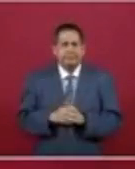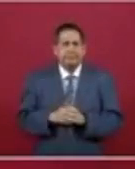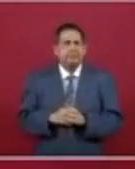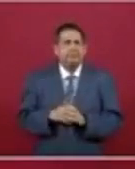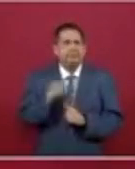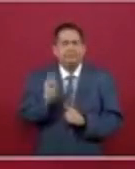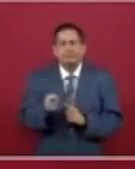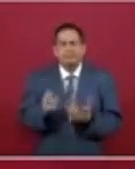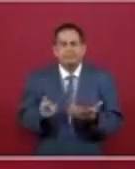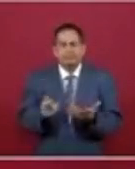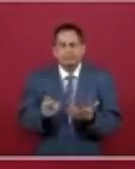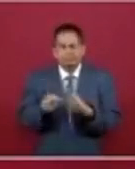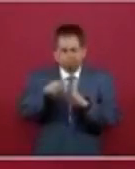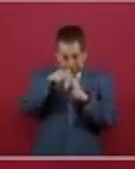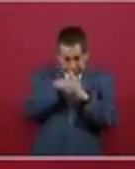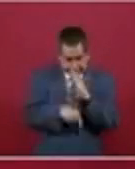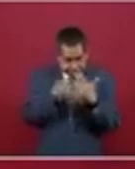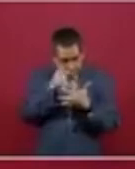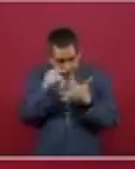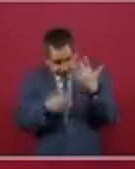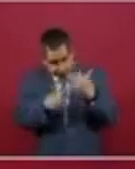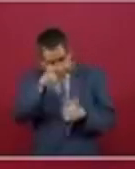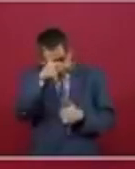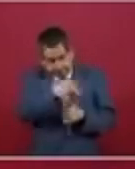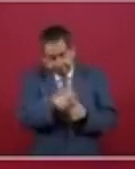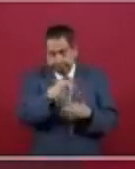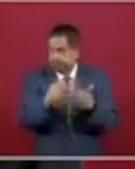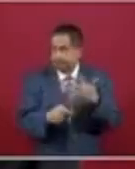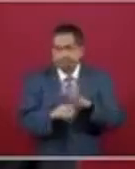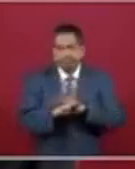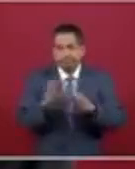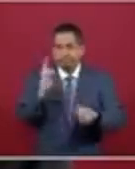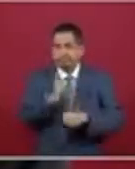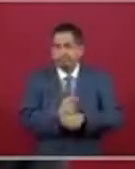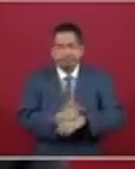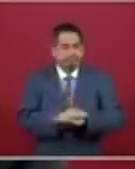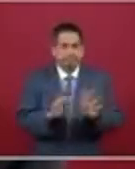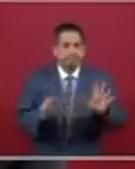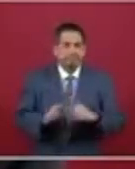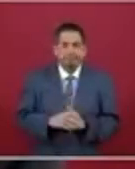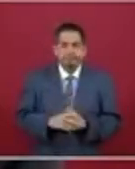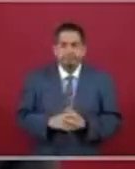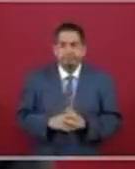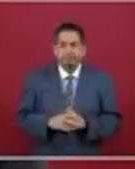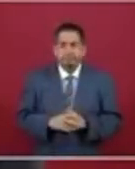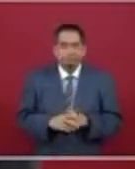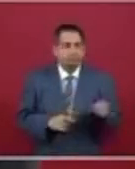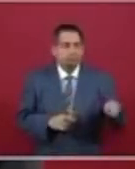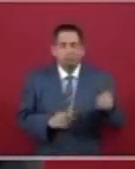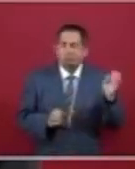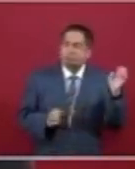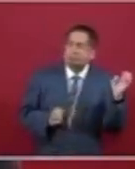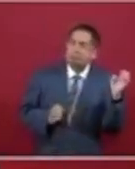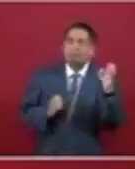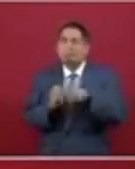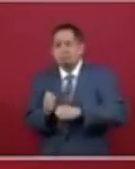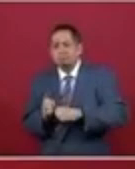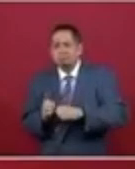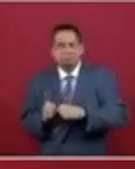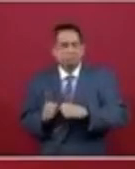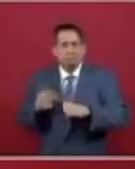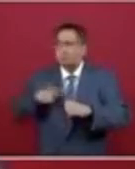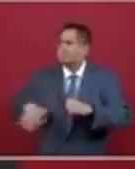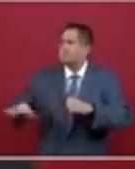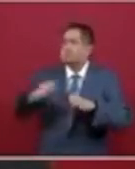más profundo el asunto, es que se engañó al pueblo